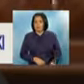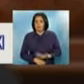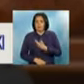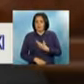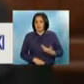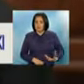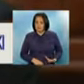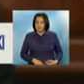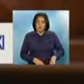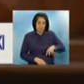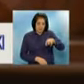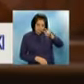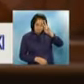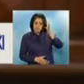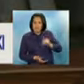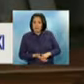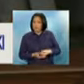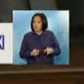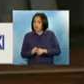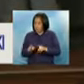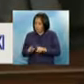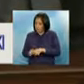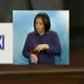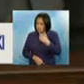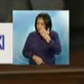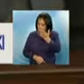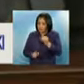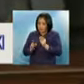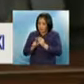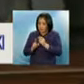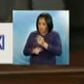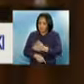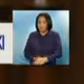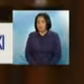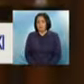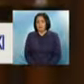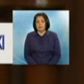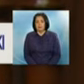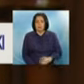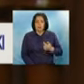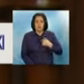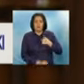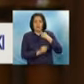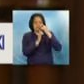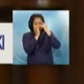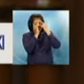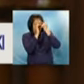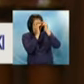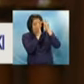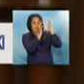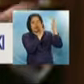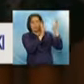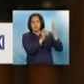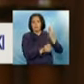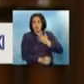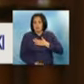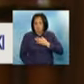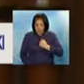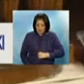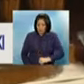Perú, ceremonia en la que también le dedicó estas palabras. Sueño para mis